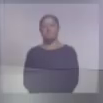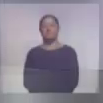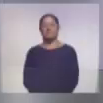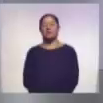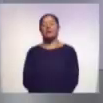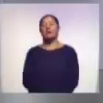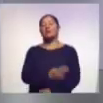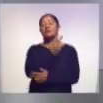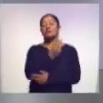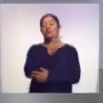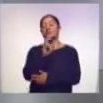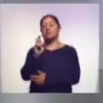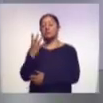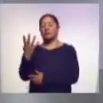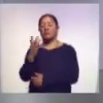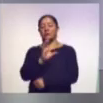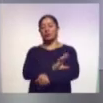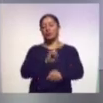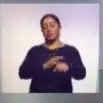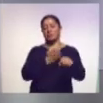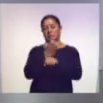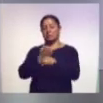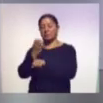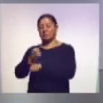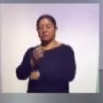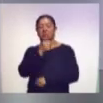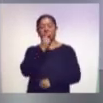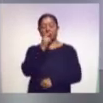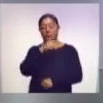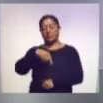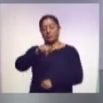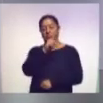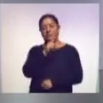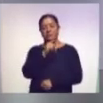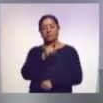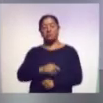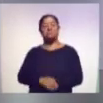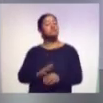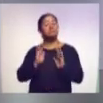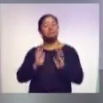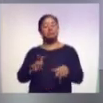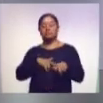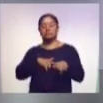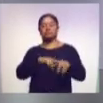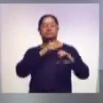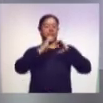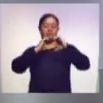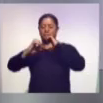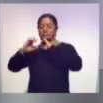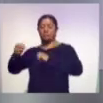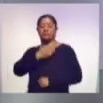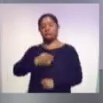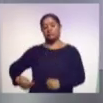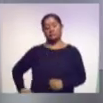Dos con 34, la Coordinación Estatal de Protección Civil está ya en constante comunicación con los